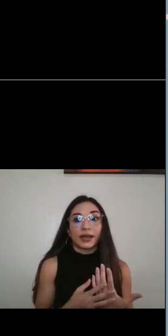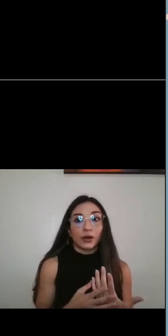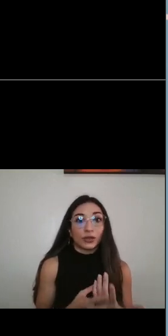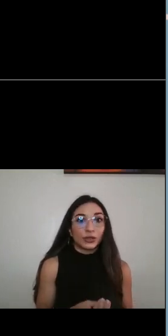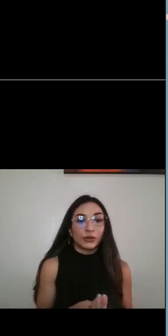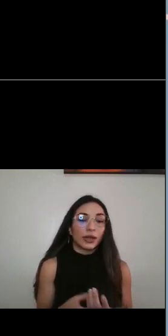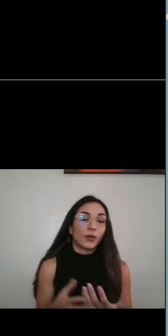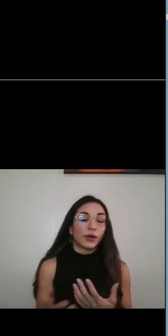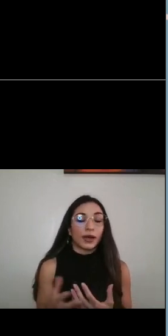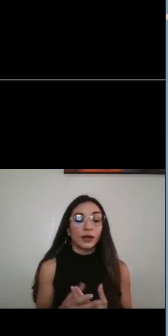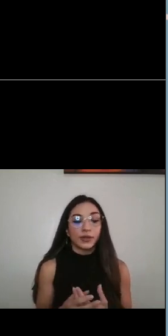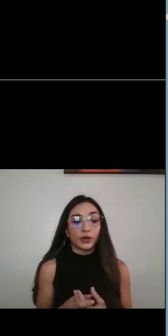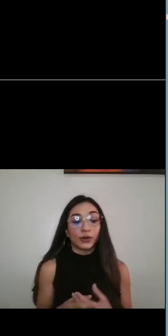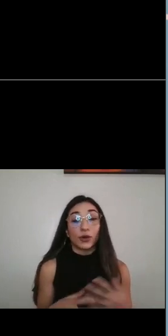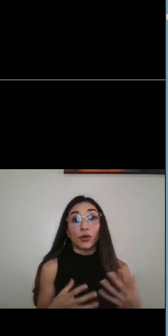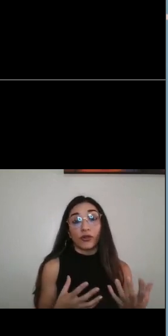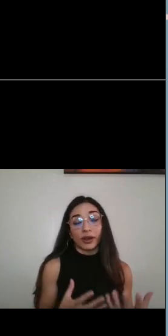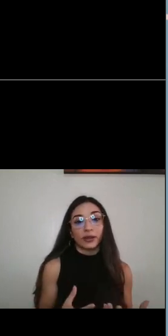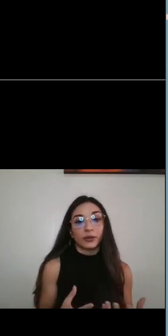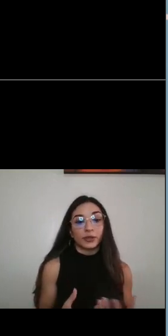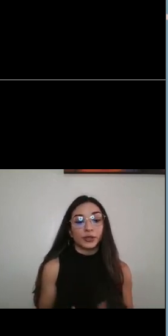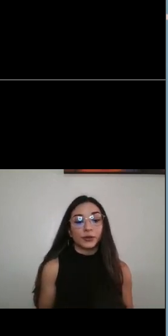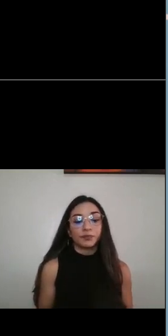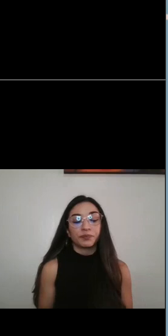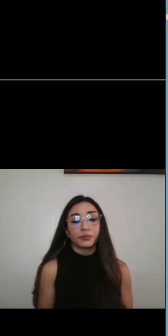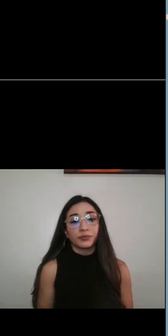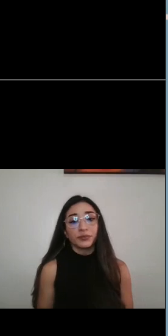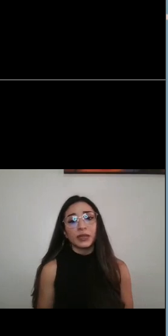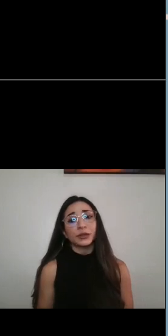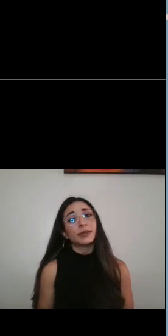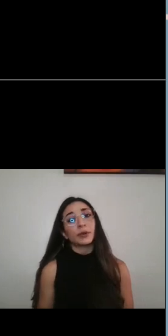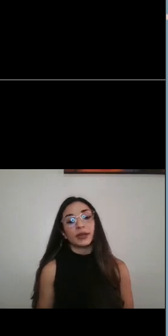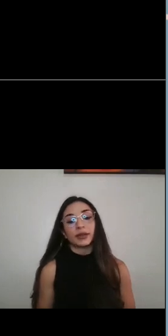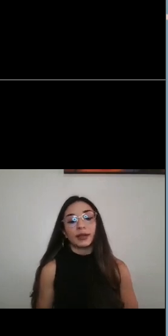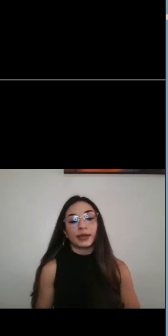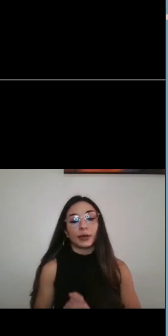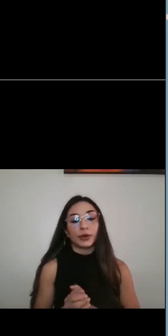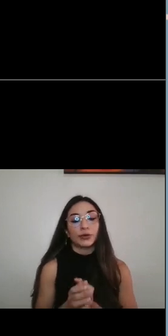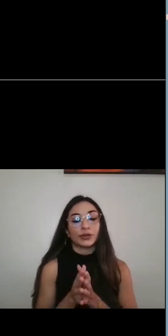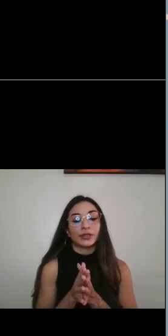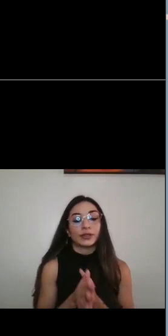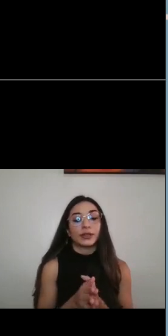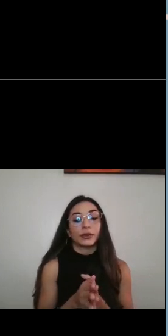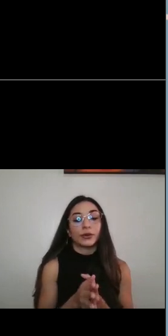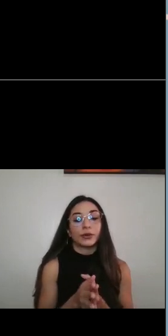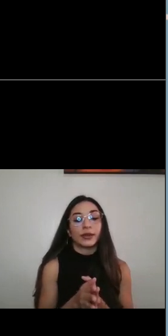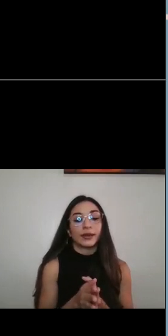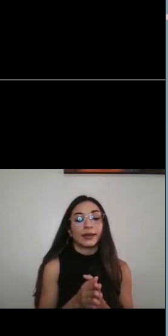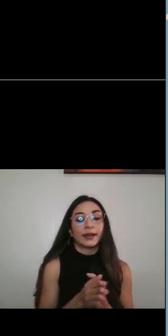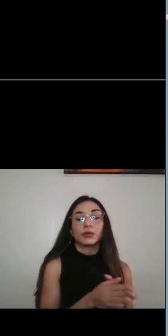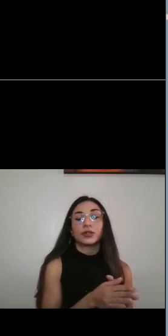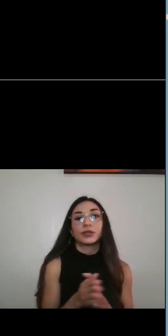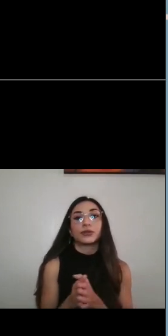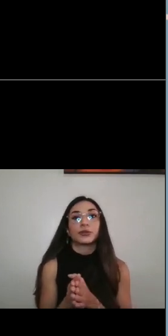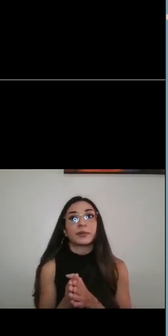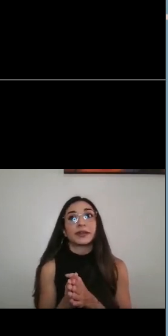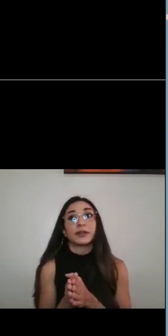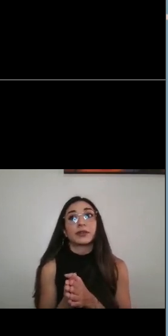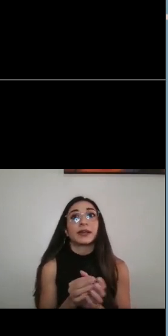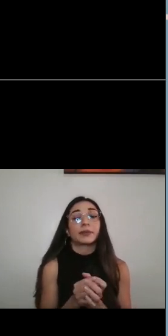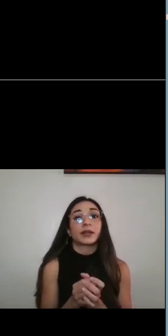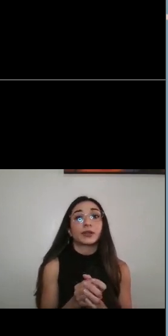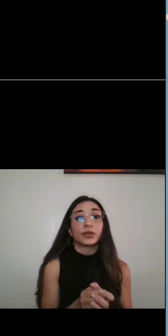hay audición, el lenguaje oral, si no hay una correcta audición. Entonces es importante que, bueno, nuestro sentido de la audición nos permite